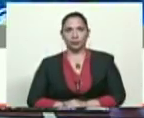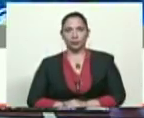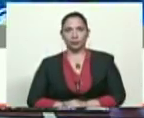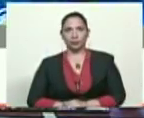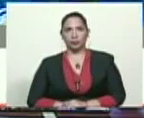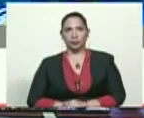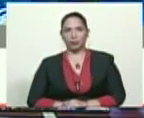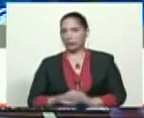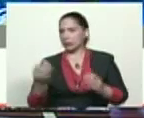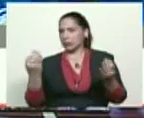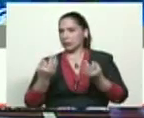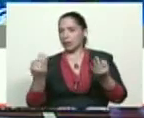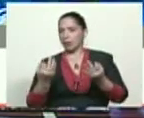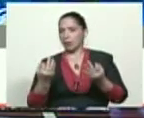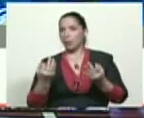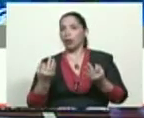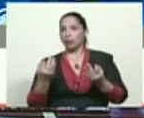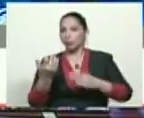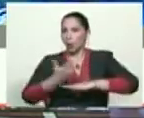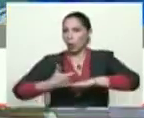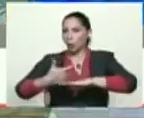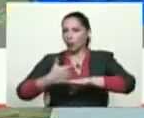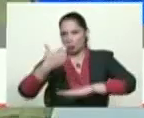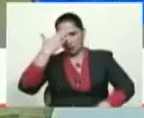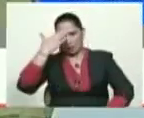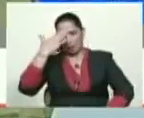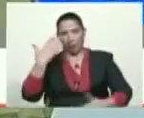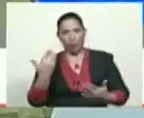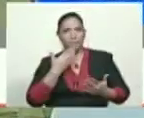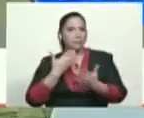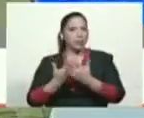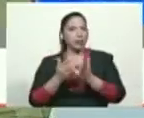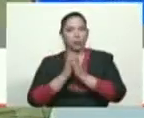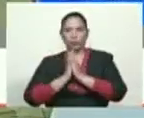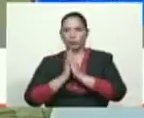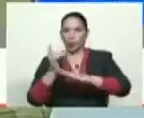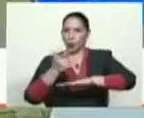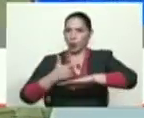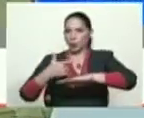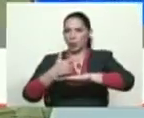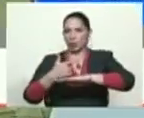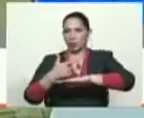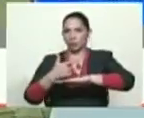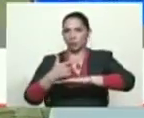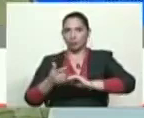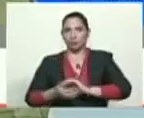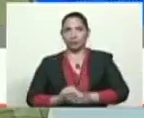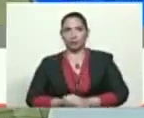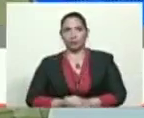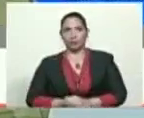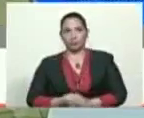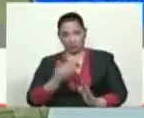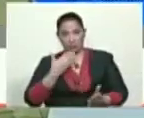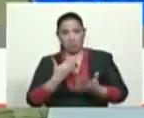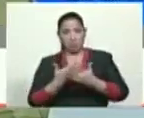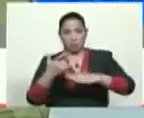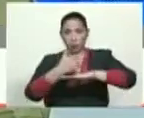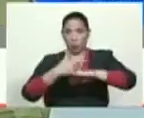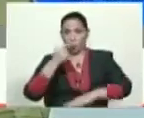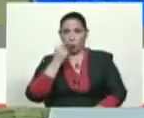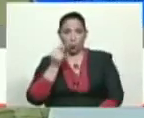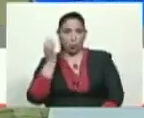como siempre esto rodríguez ubicado yo le pido héctor a ti le pido a los gobernadores